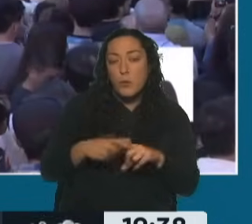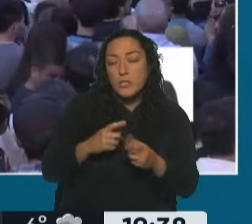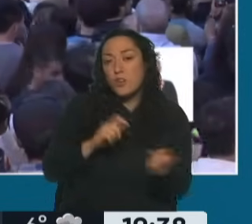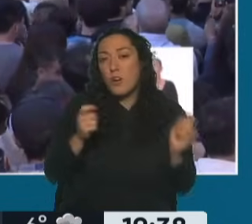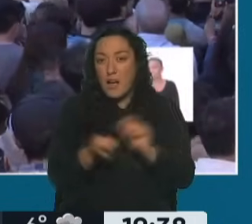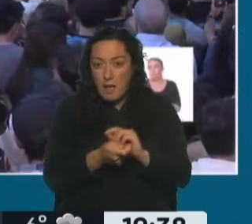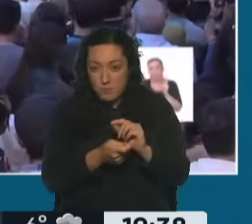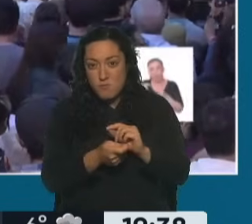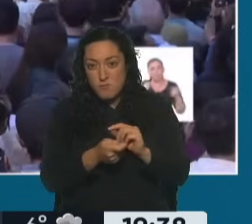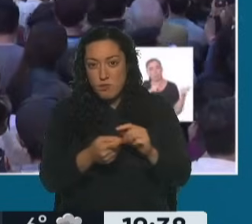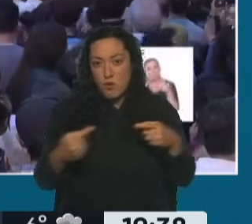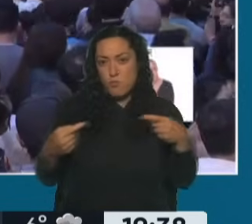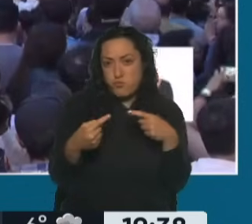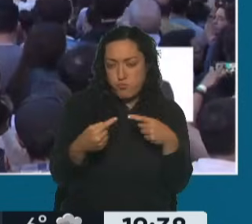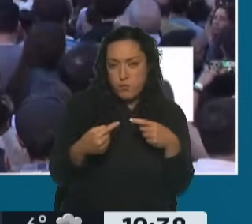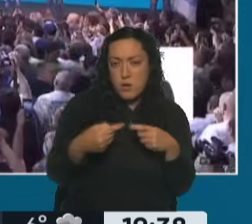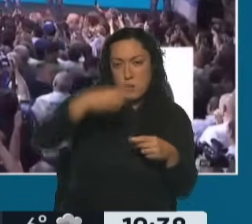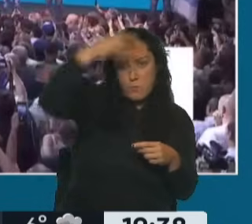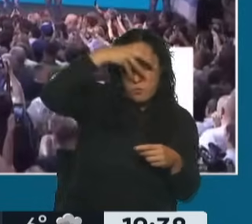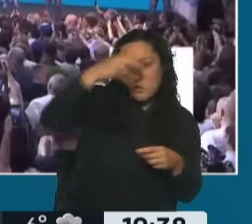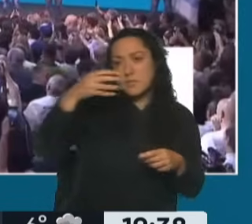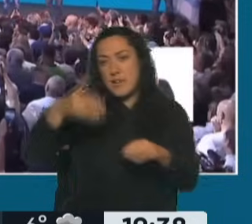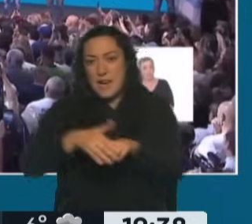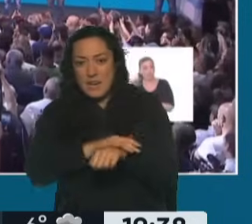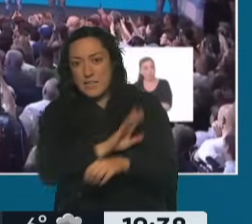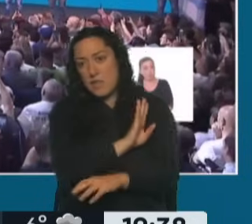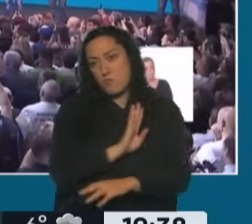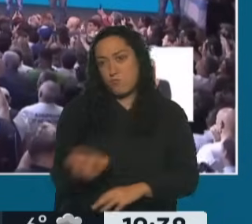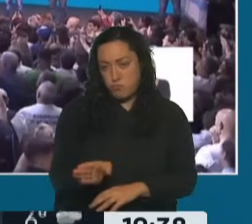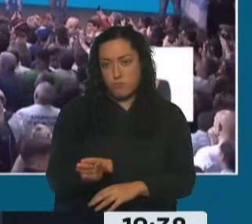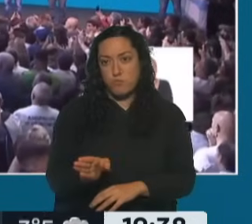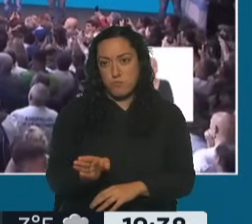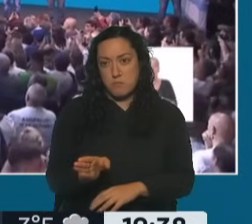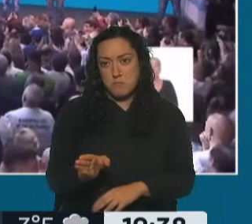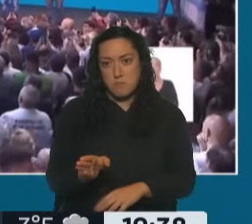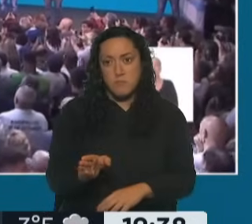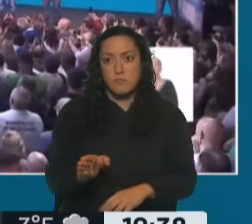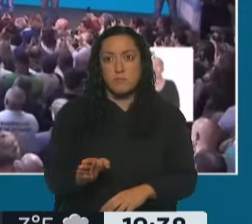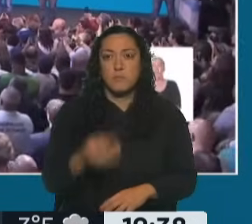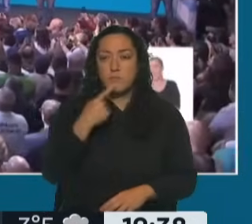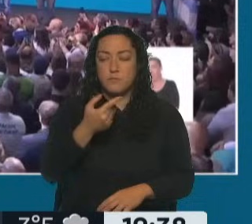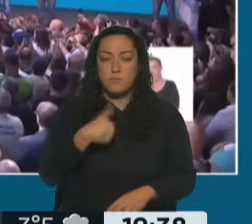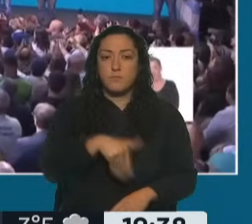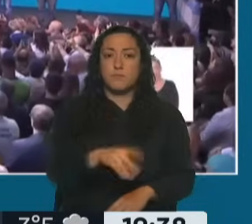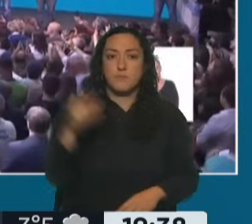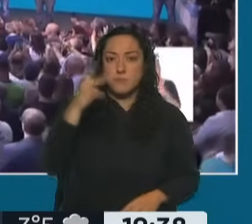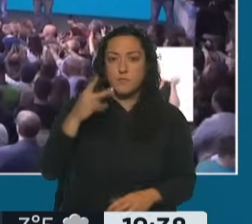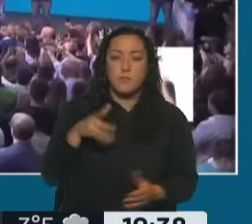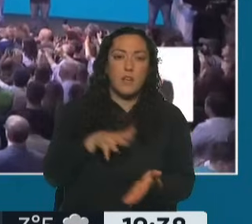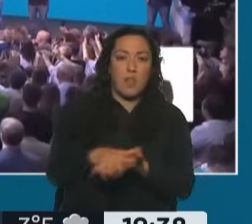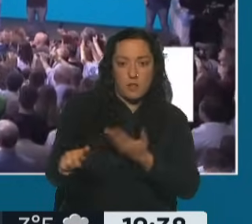Cambio, en la que Patricia Bullrich le gana a Horacio Rodríguez Larreta bajo la consigna de vamos a acabar con el